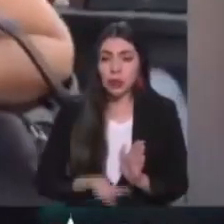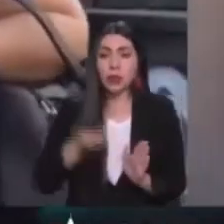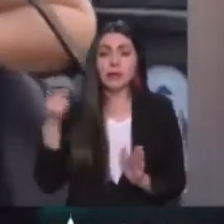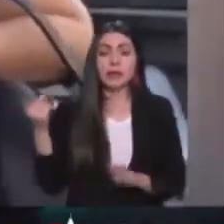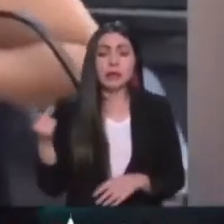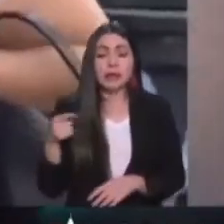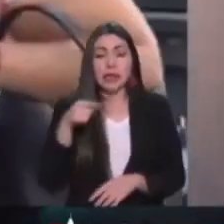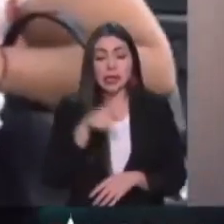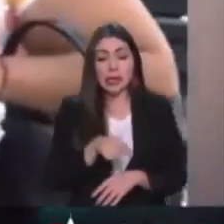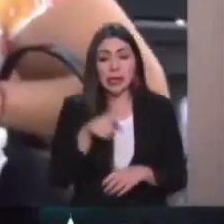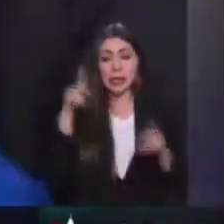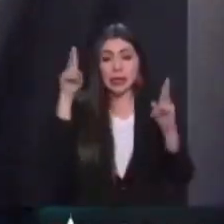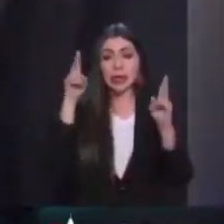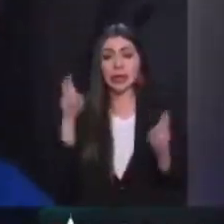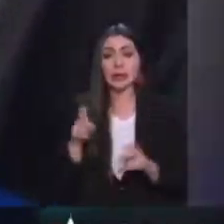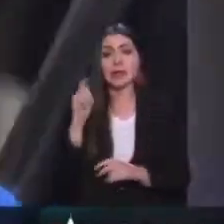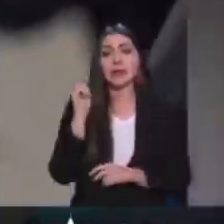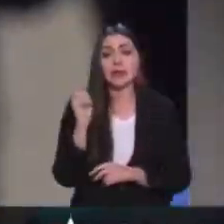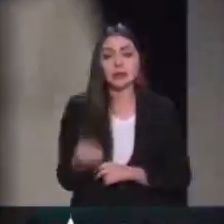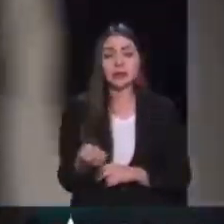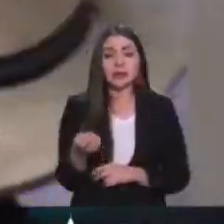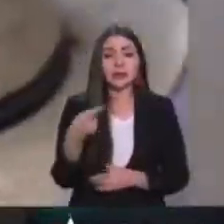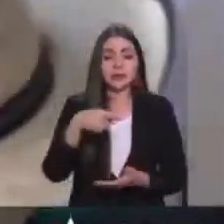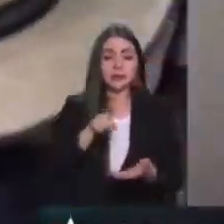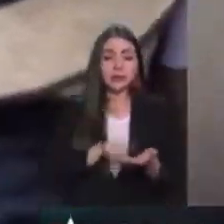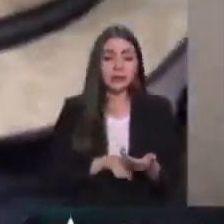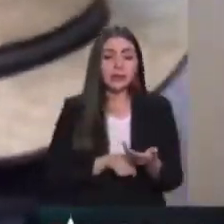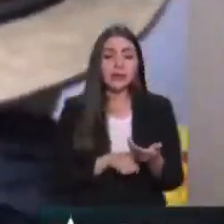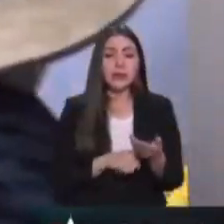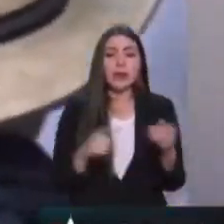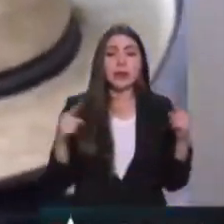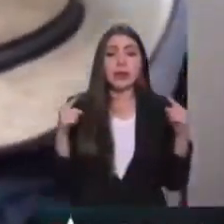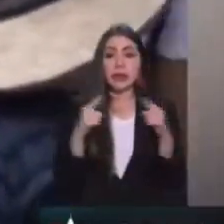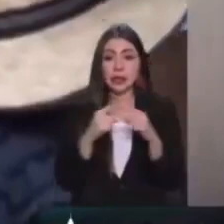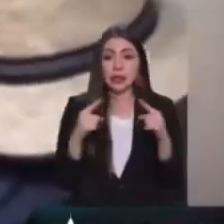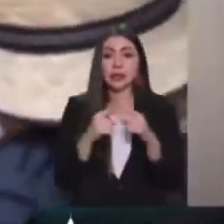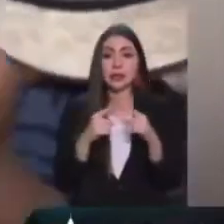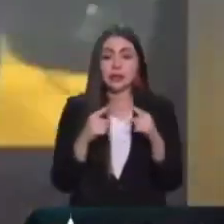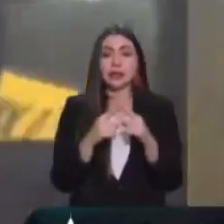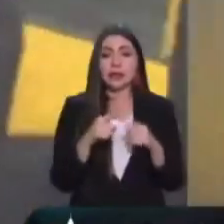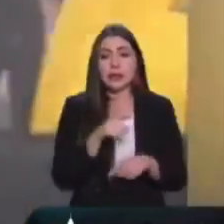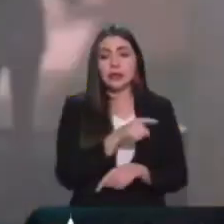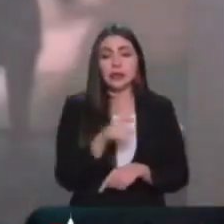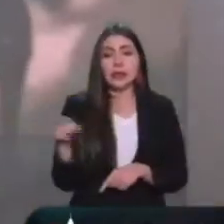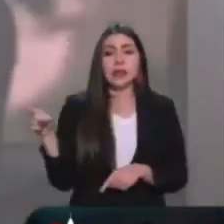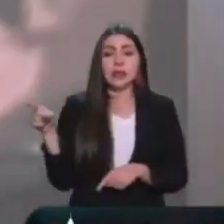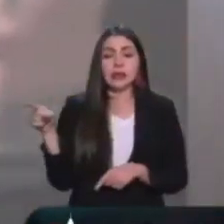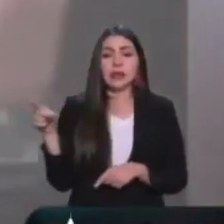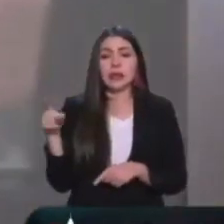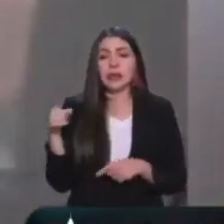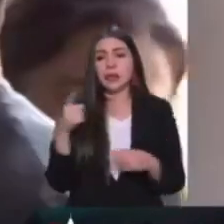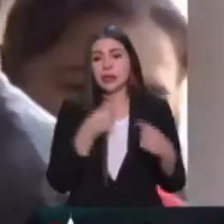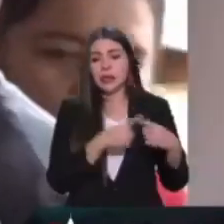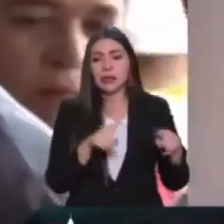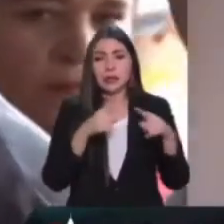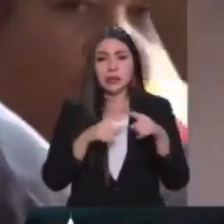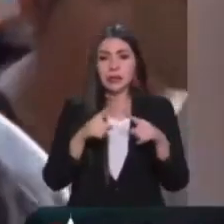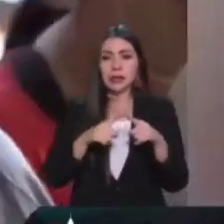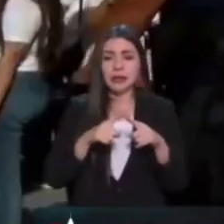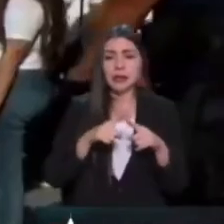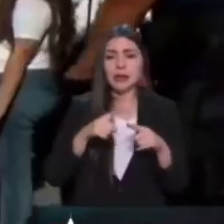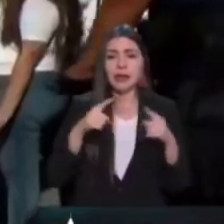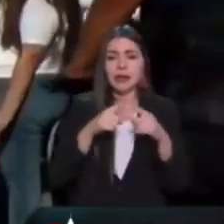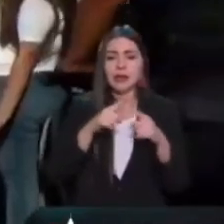tema de que la Iglesia y las iglesias en general están por el respeto a la vida, de